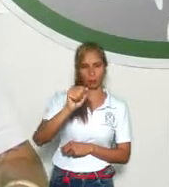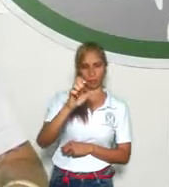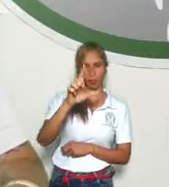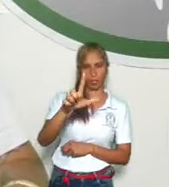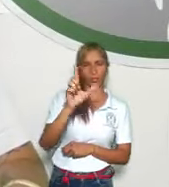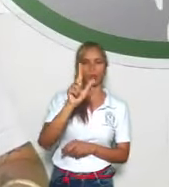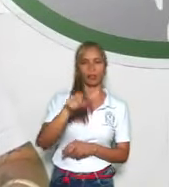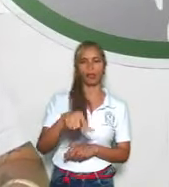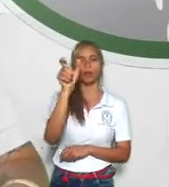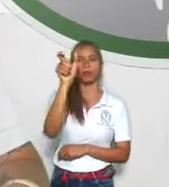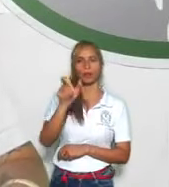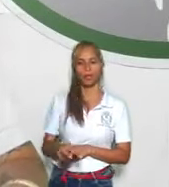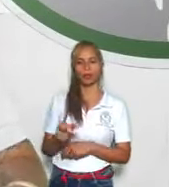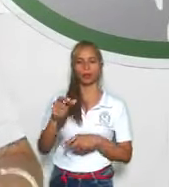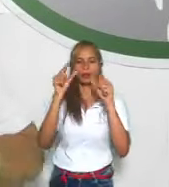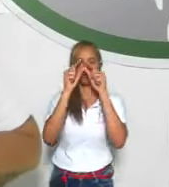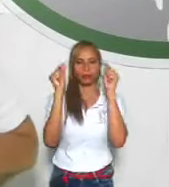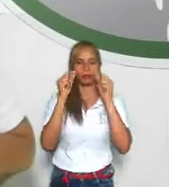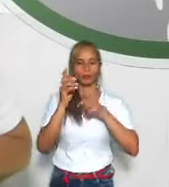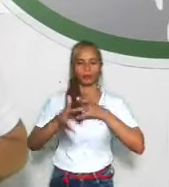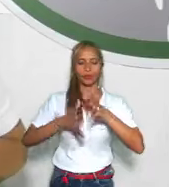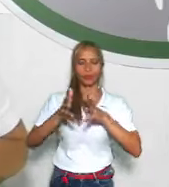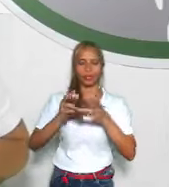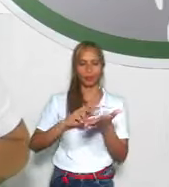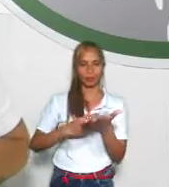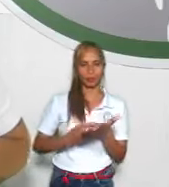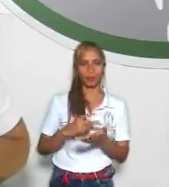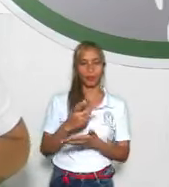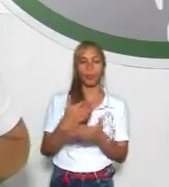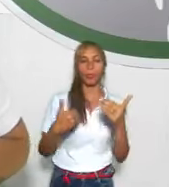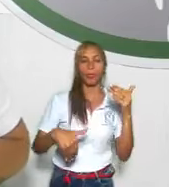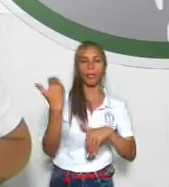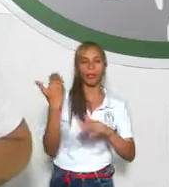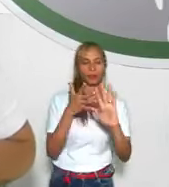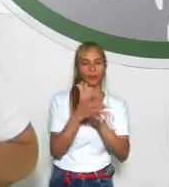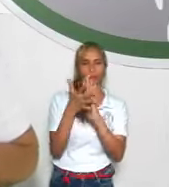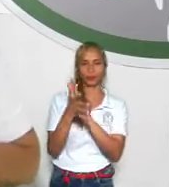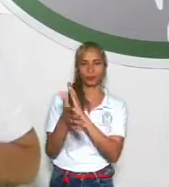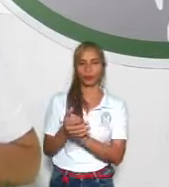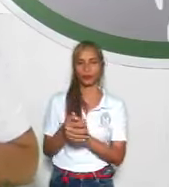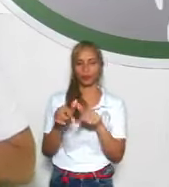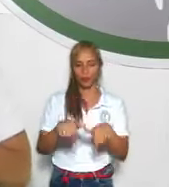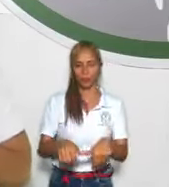señas. Iniciamos entonces con toda la información aquí en Ecos.